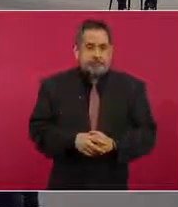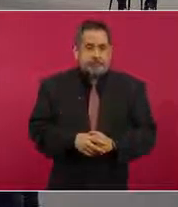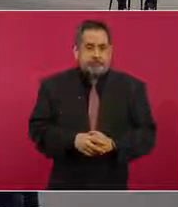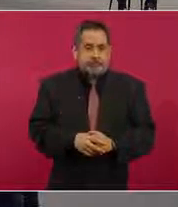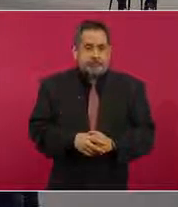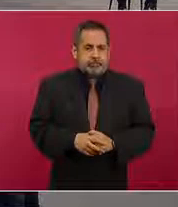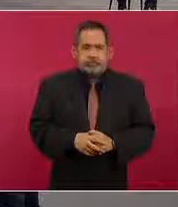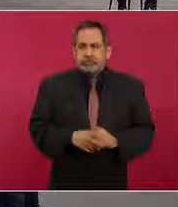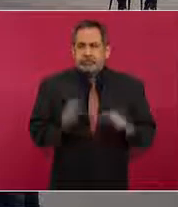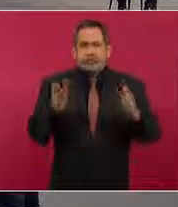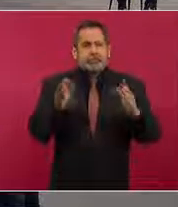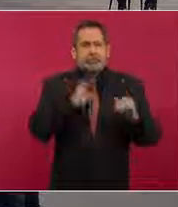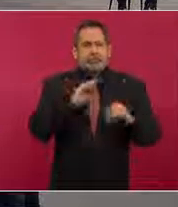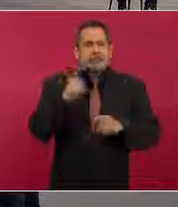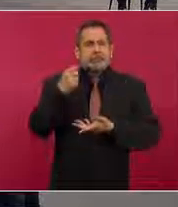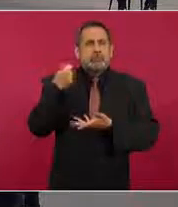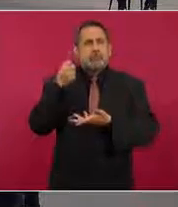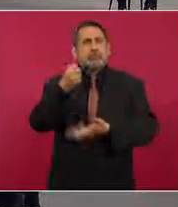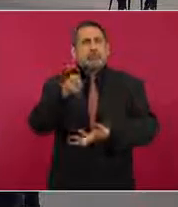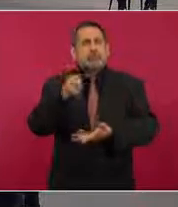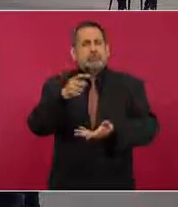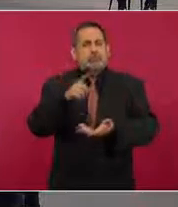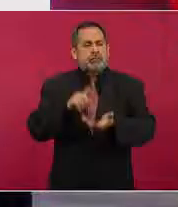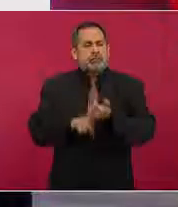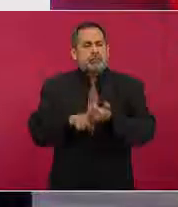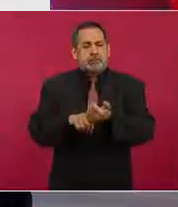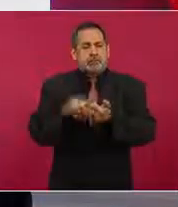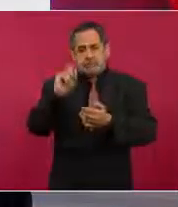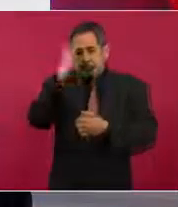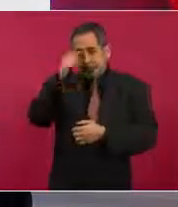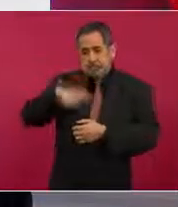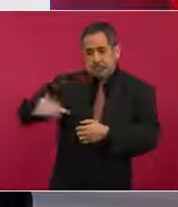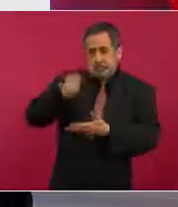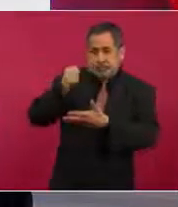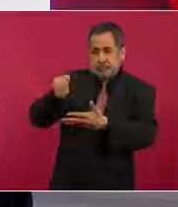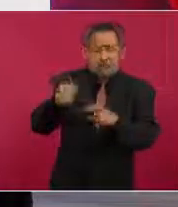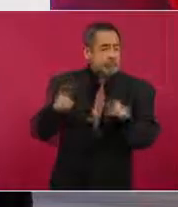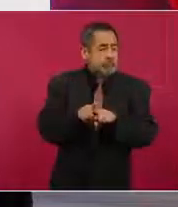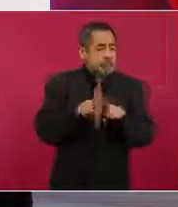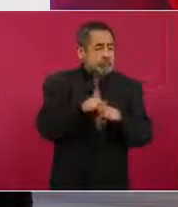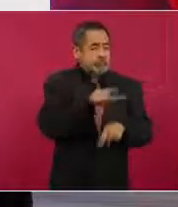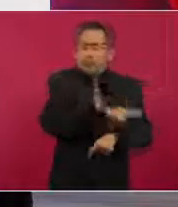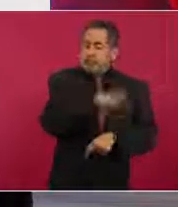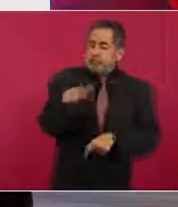pues el equivalente al presupuesto de San Luis Potosí.